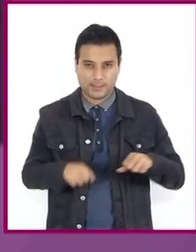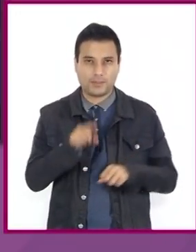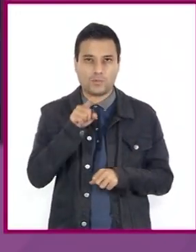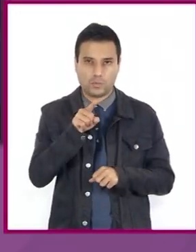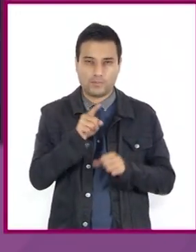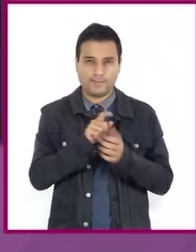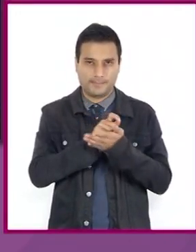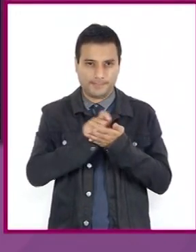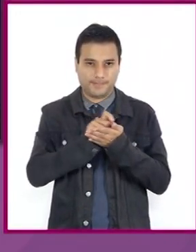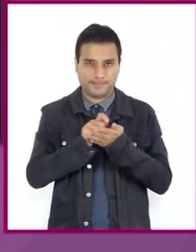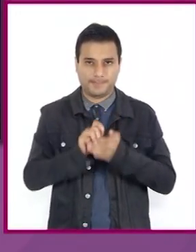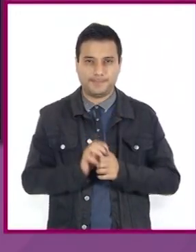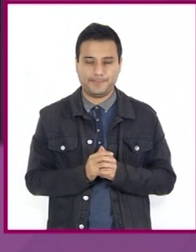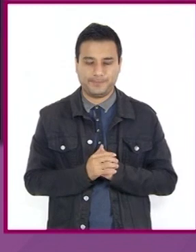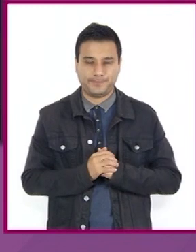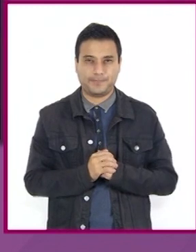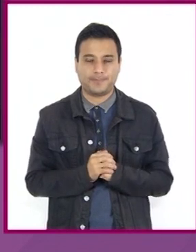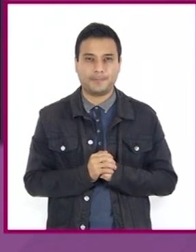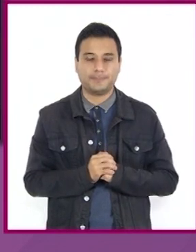sesión como reto.